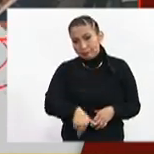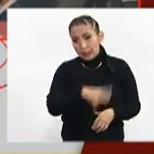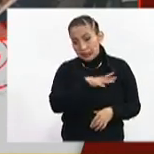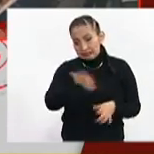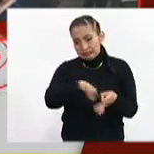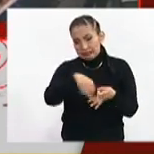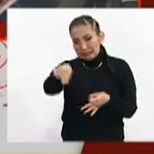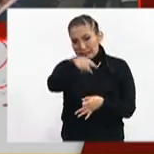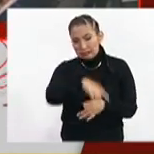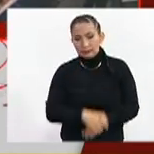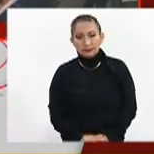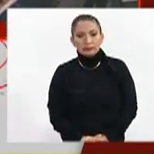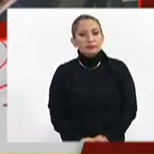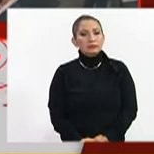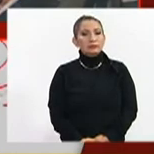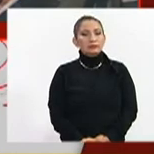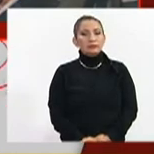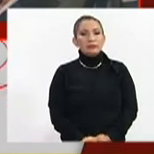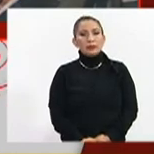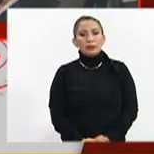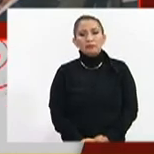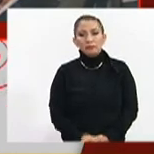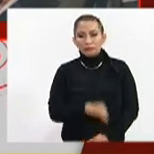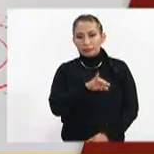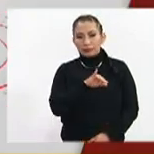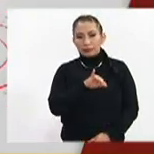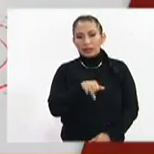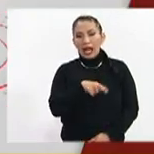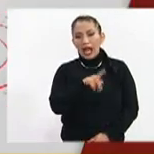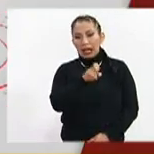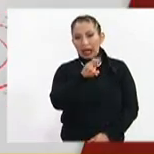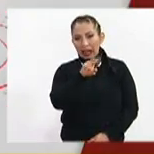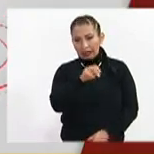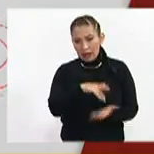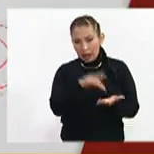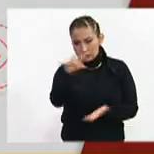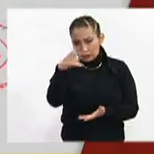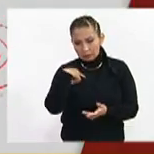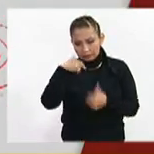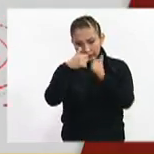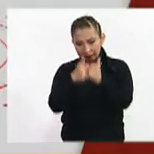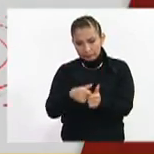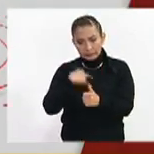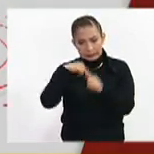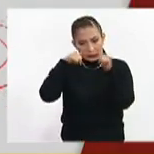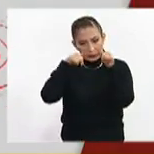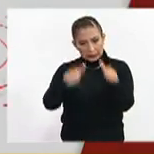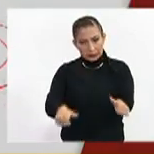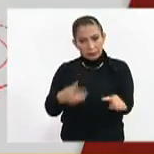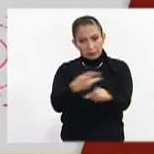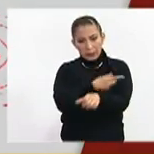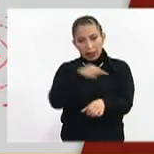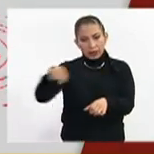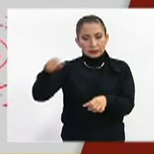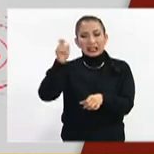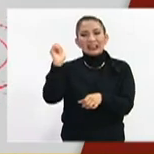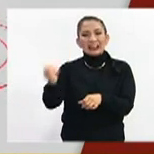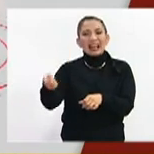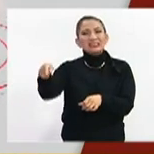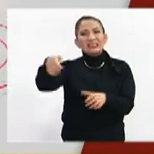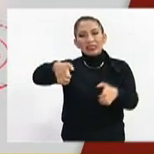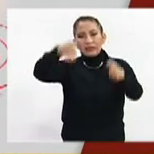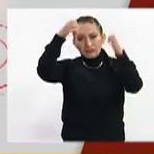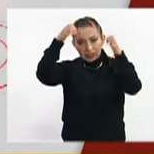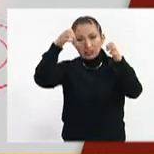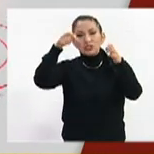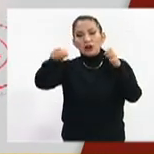Omar, este es mi reporte. Jackie, muchísimas gracias por estar ahí al pendiente de lo que ocurre en torno a este